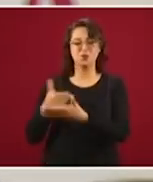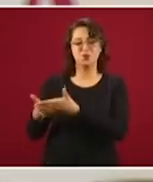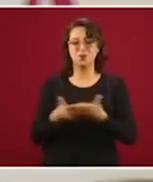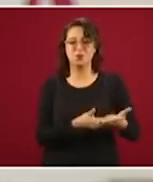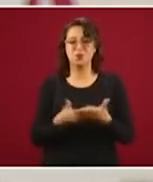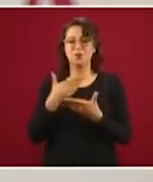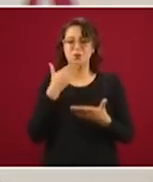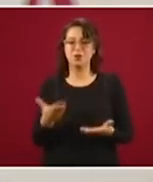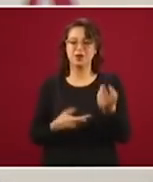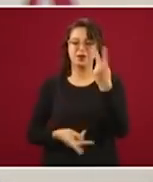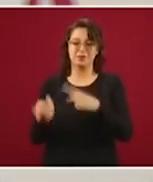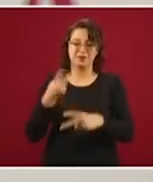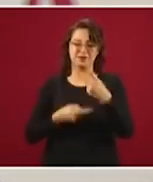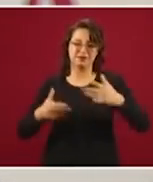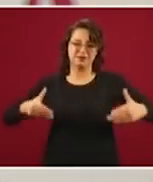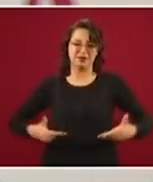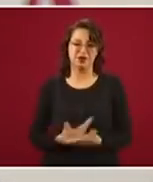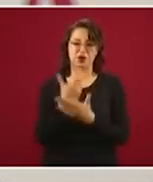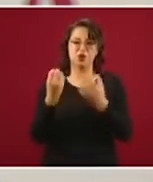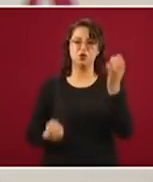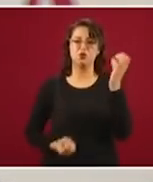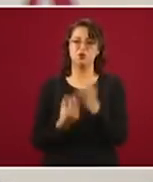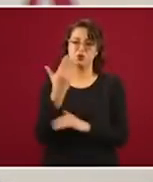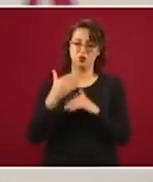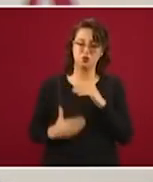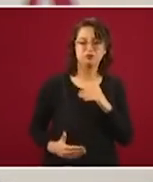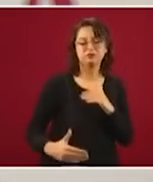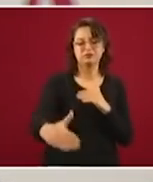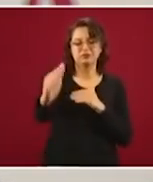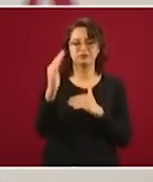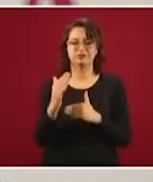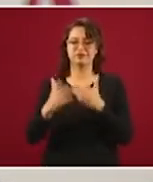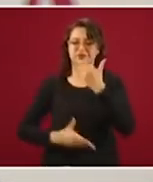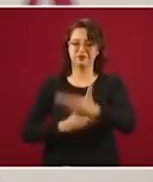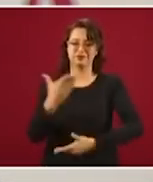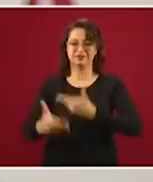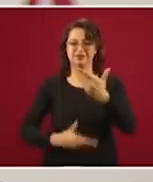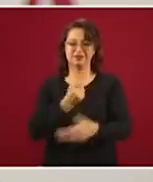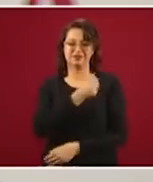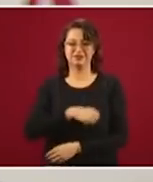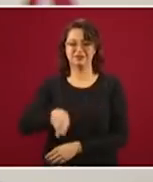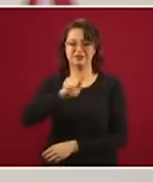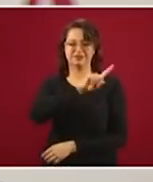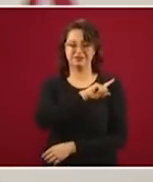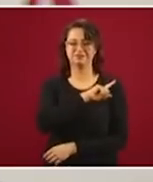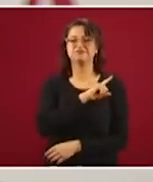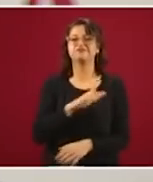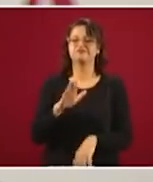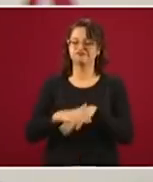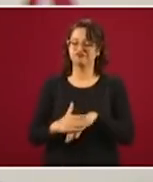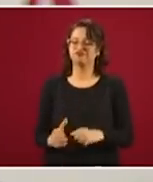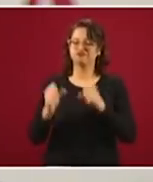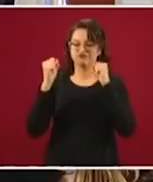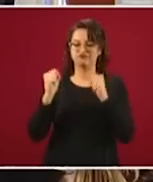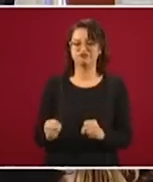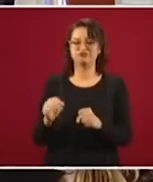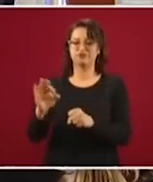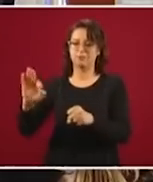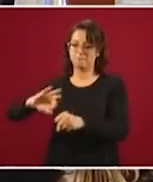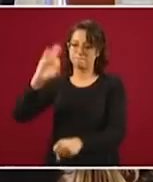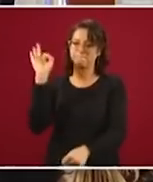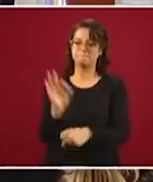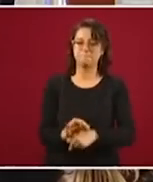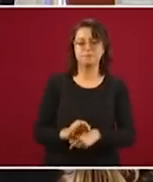sea esta bebé a la nueva era de los servicios de salud que garantizan la protección